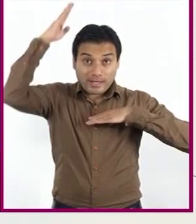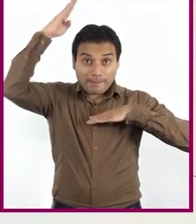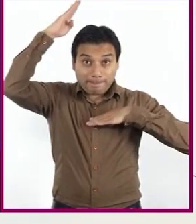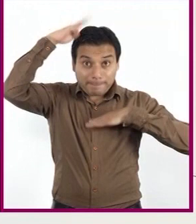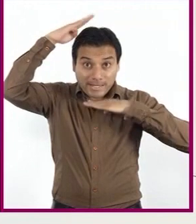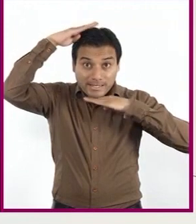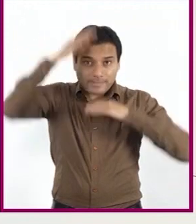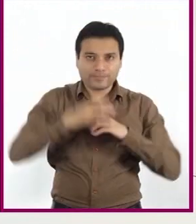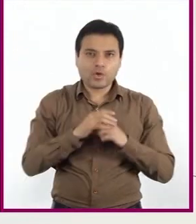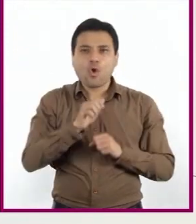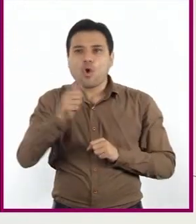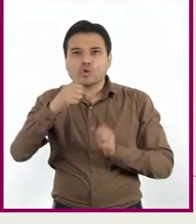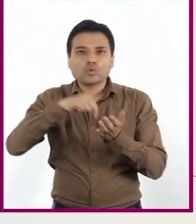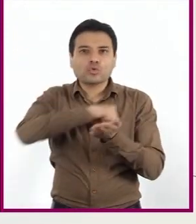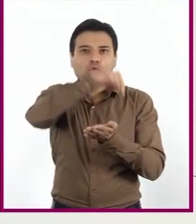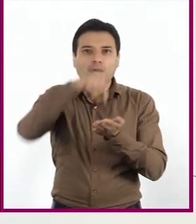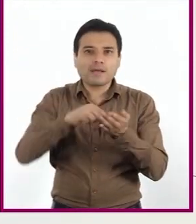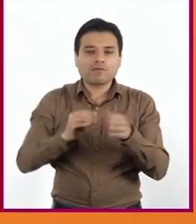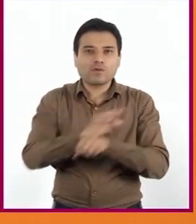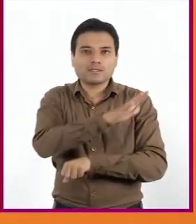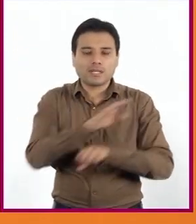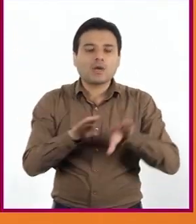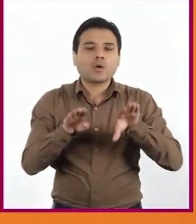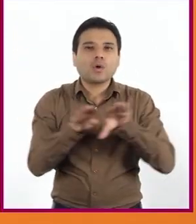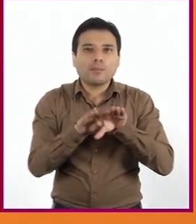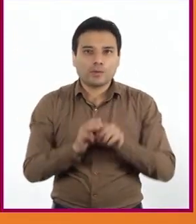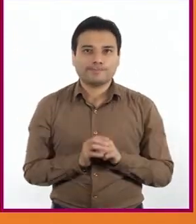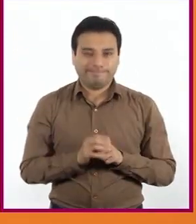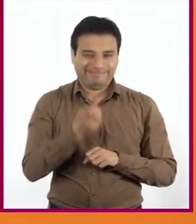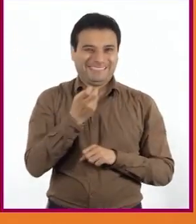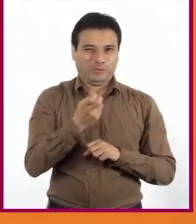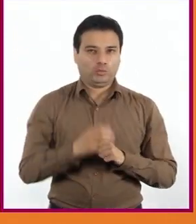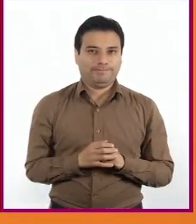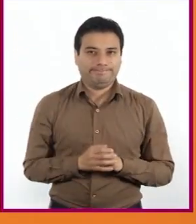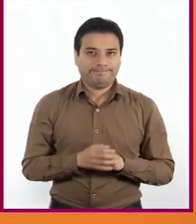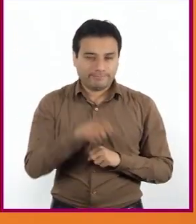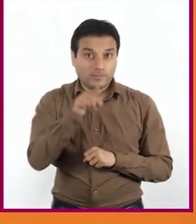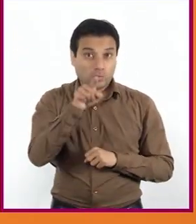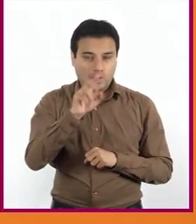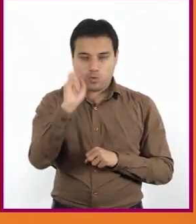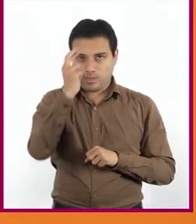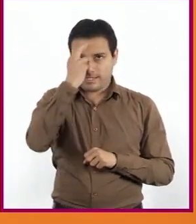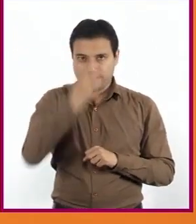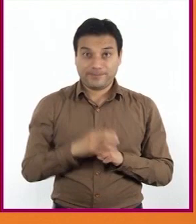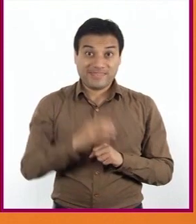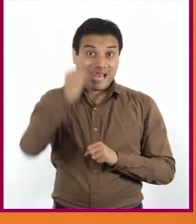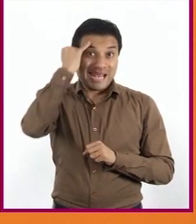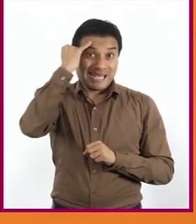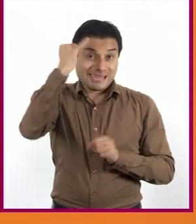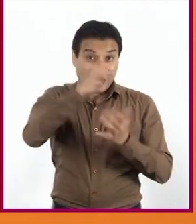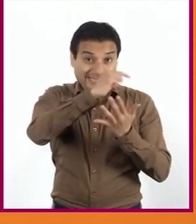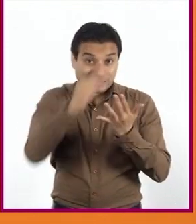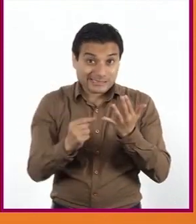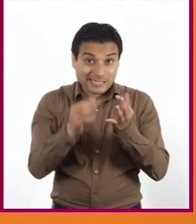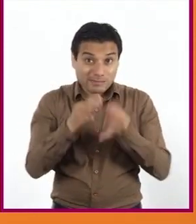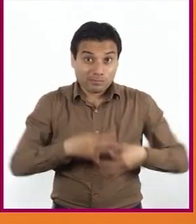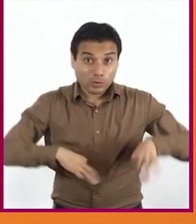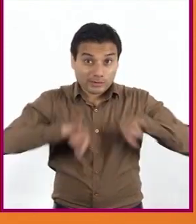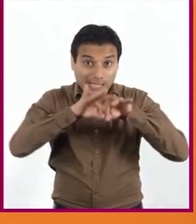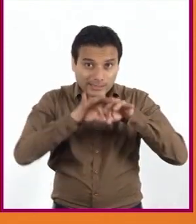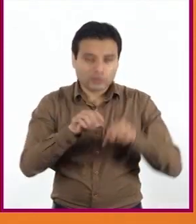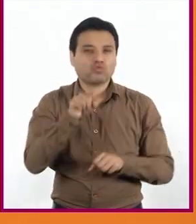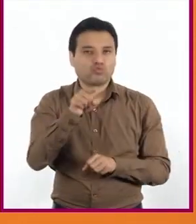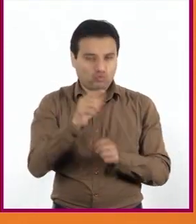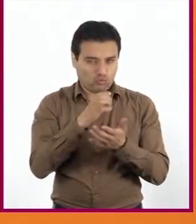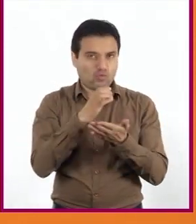Mesoamérica. No olviden anotar en su cuaderno las ideas más importantes para que puedan